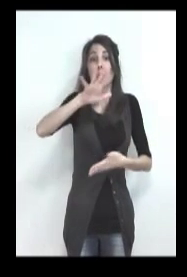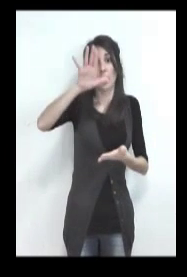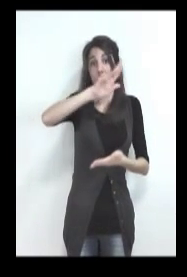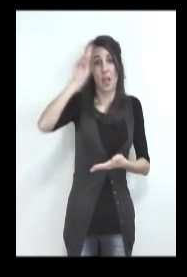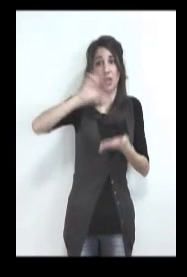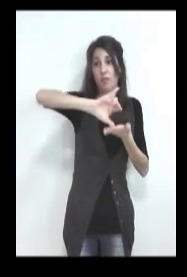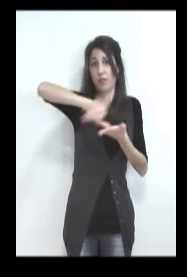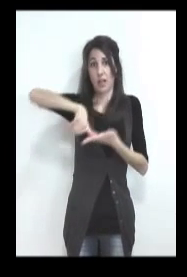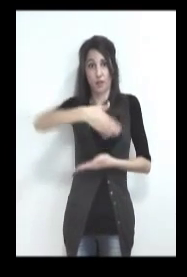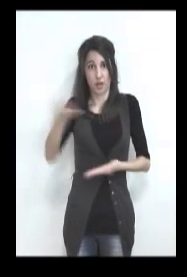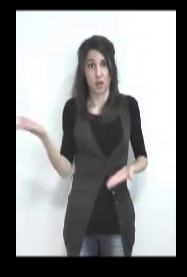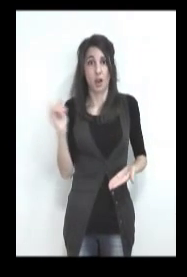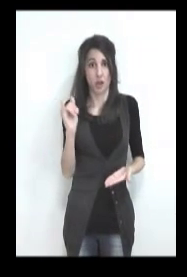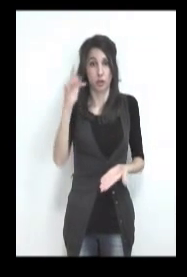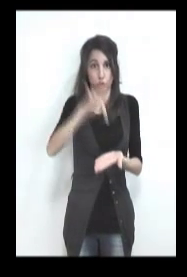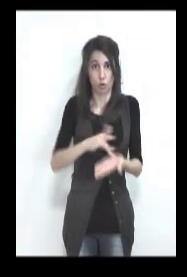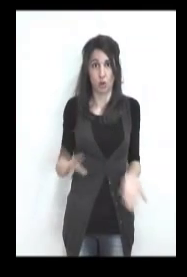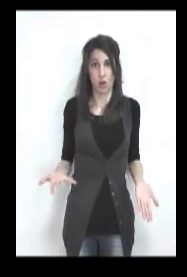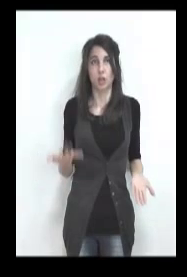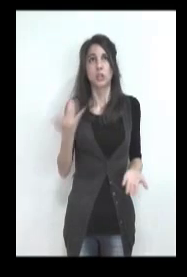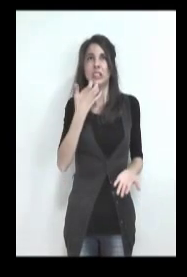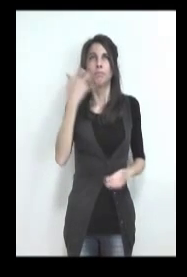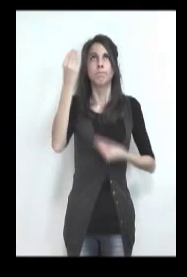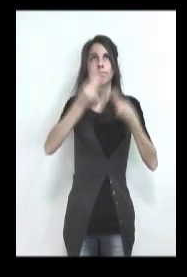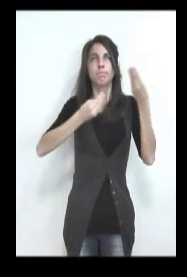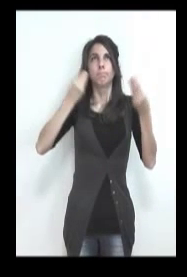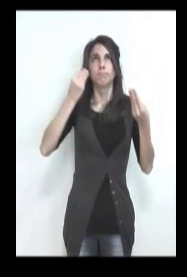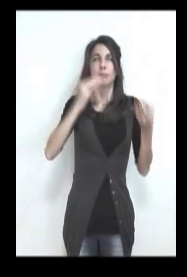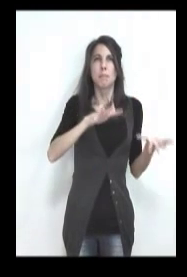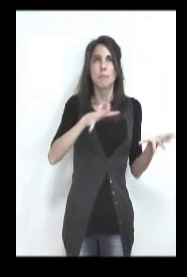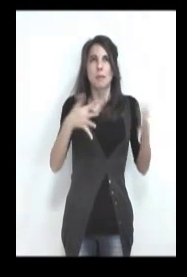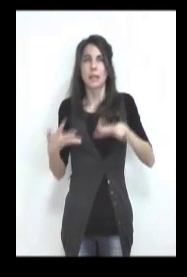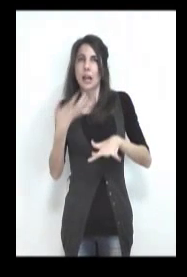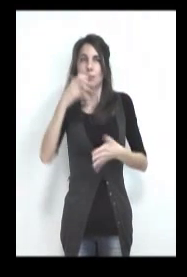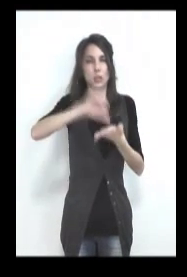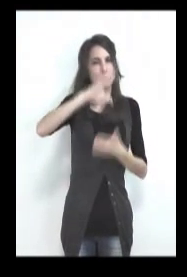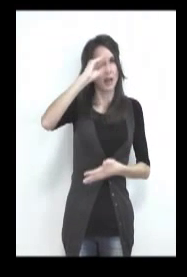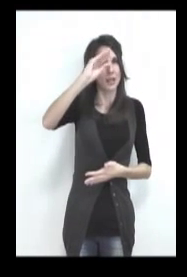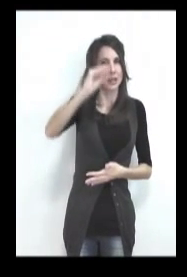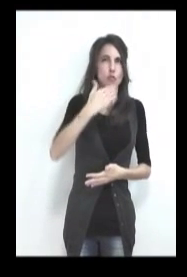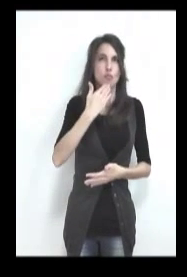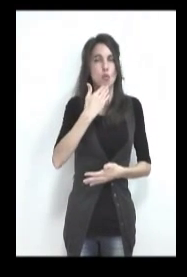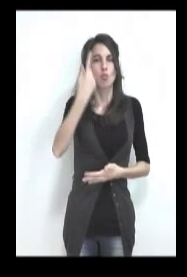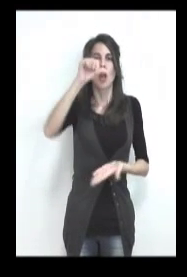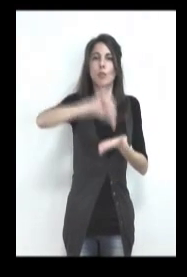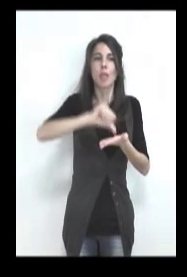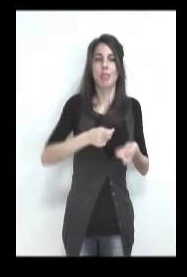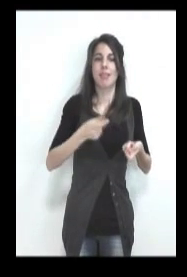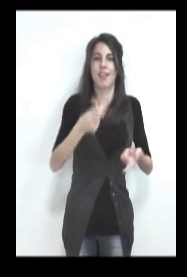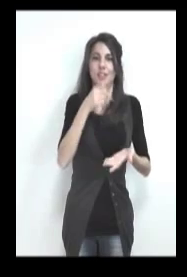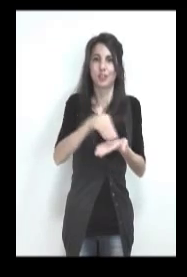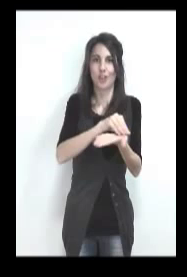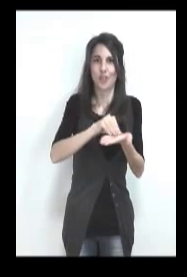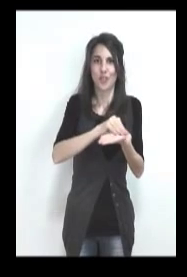Y cuando hablamos de implementar o de pensar la Smart City como una ciudad que ofrezca